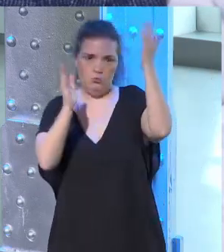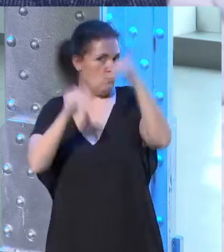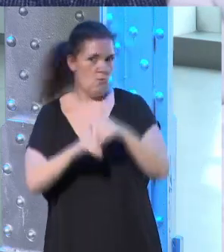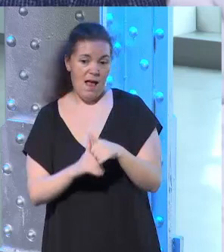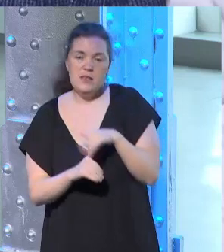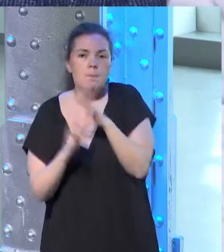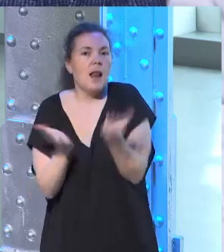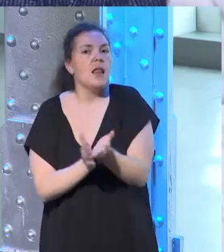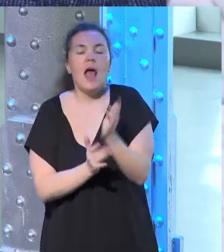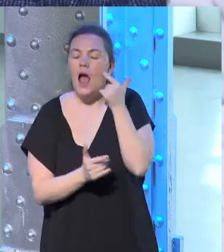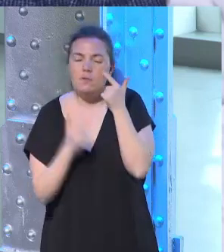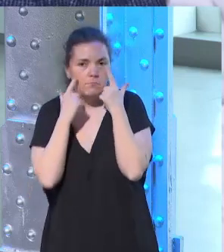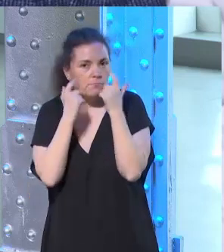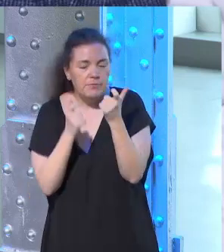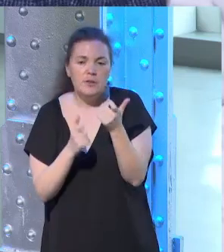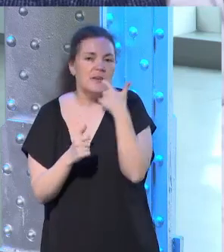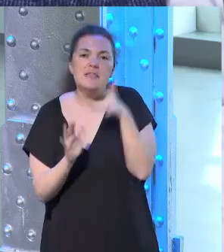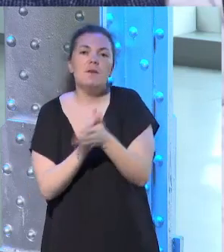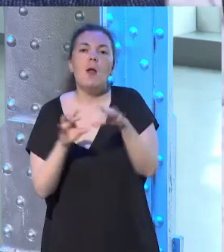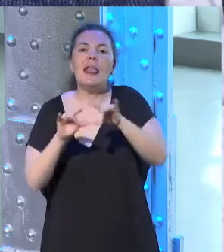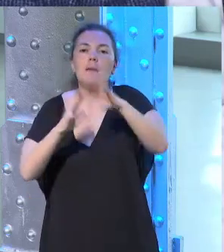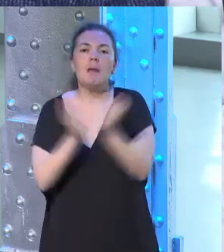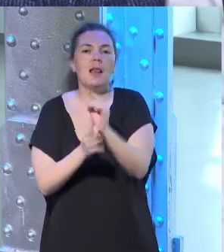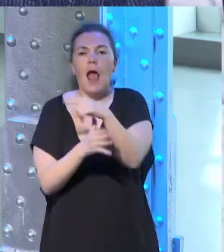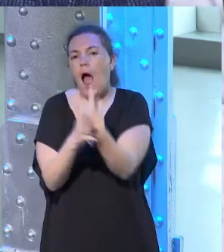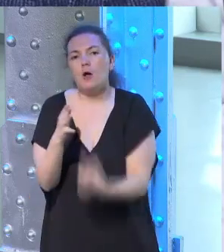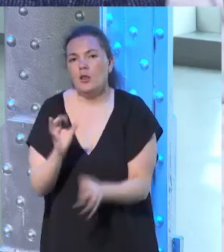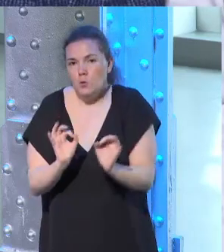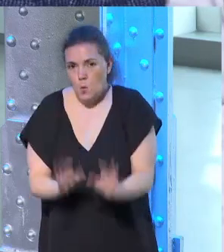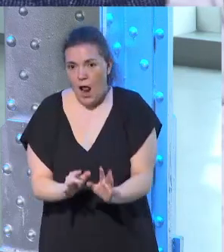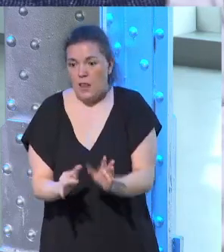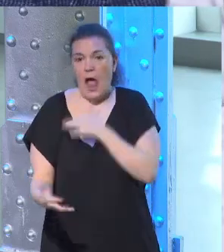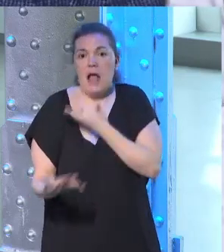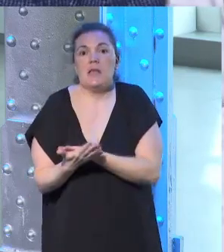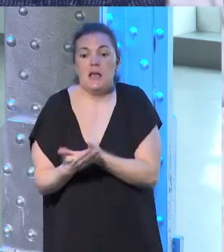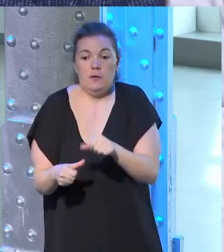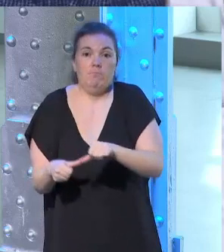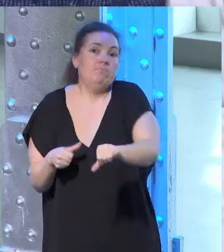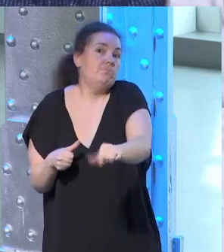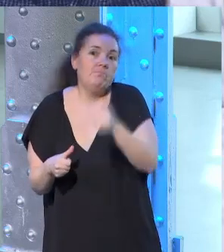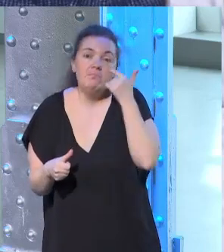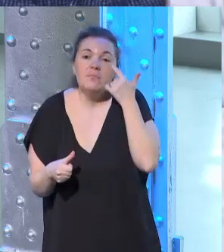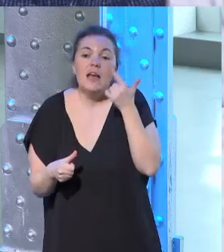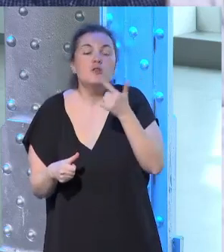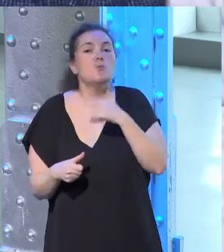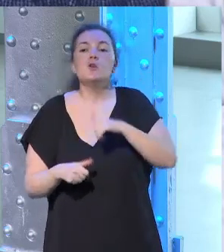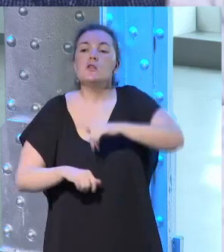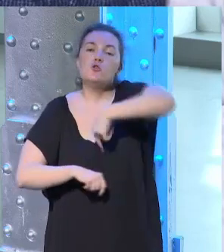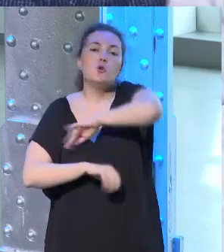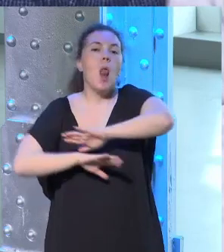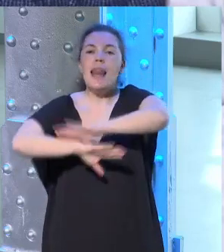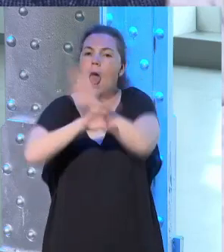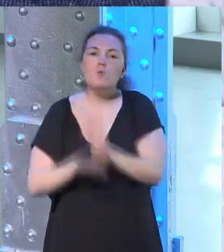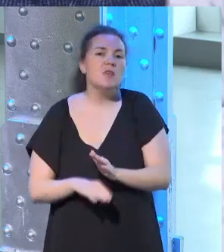yo creo que claros, de agotamiento. Hasta aquí hemos llegado, ¿no? Y somos la última generación, que también se está apuntando por aquí, que puede decidir.